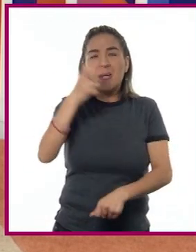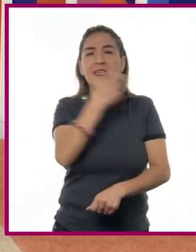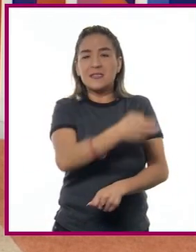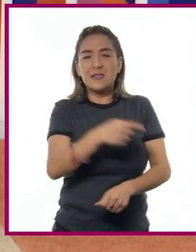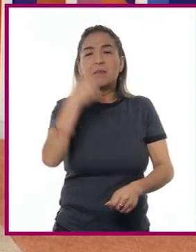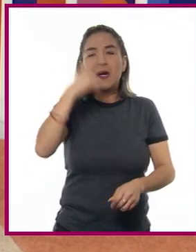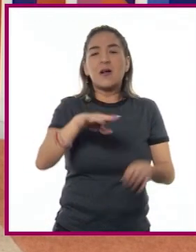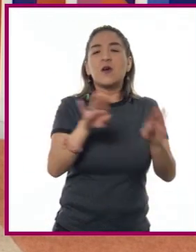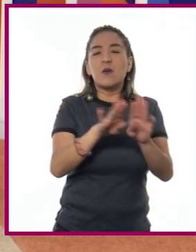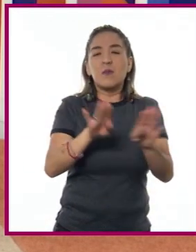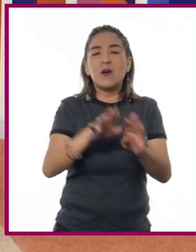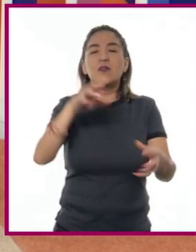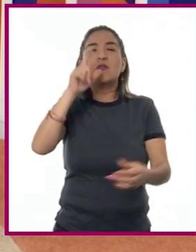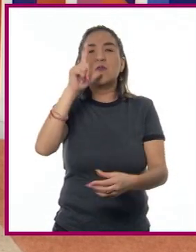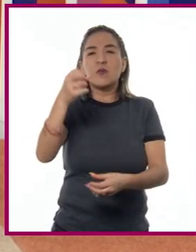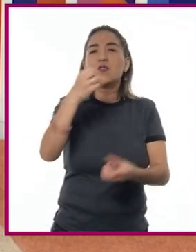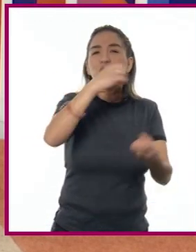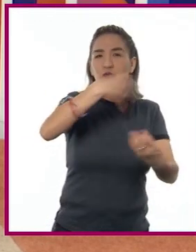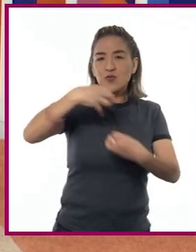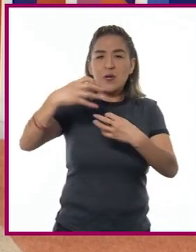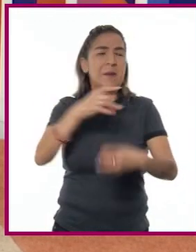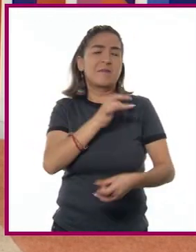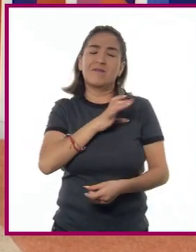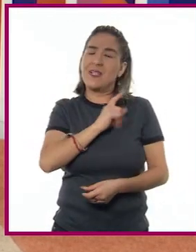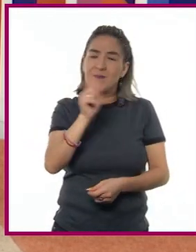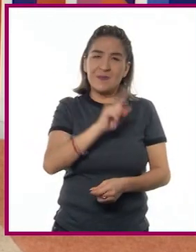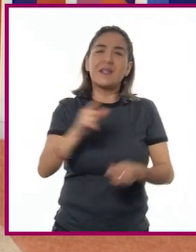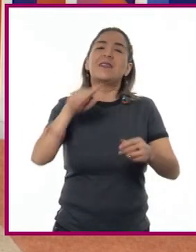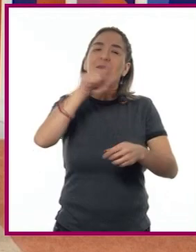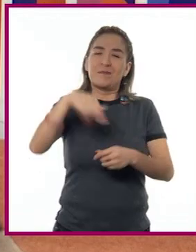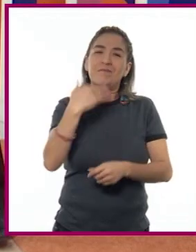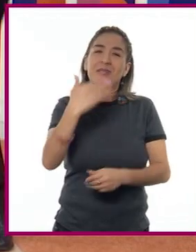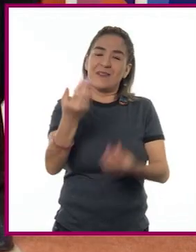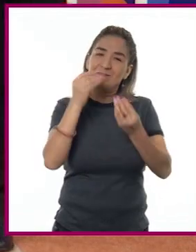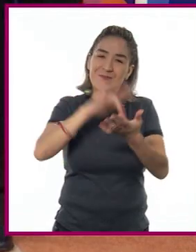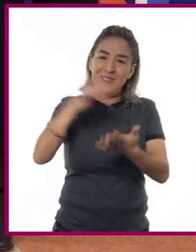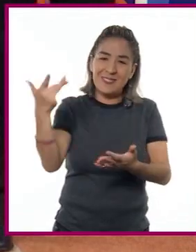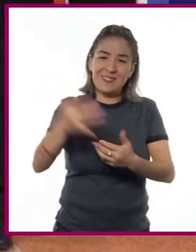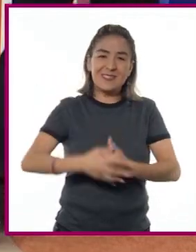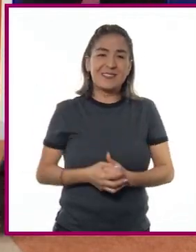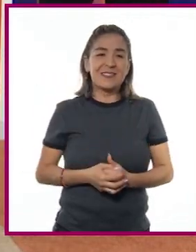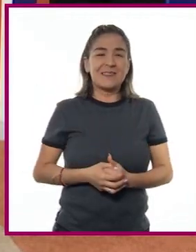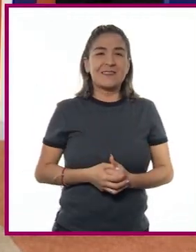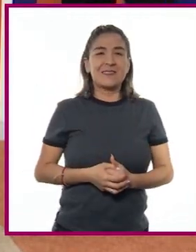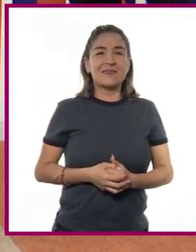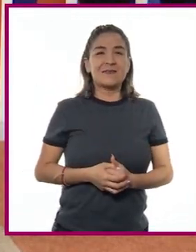de la radioactividad, que no hay que tenerle miedo. Muchas gracias a todos. Muchas gracias.